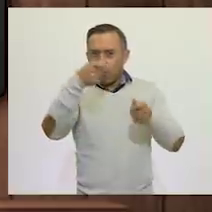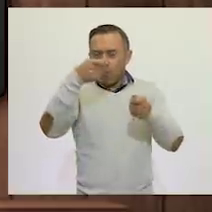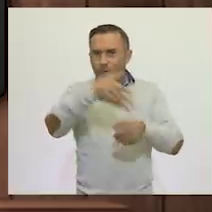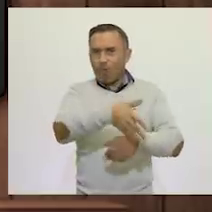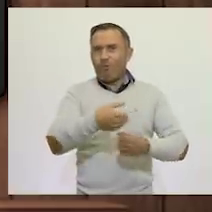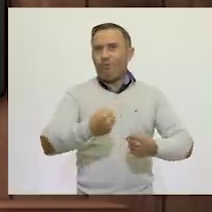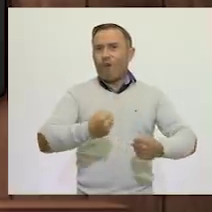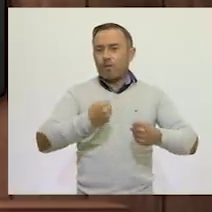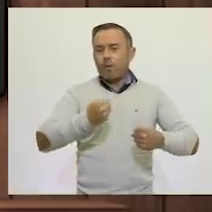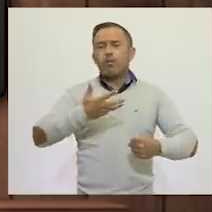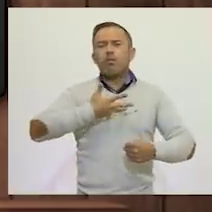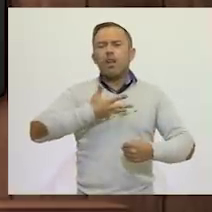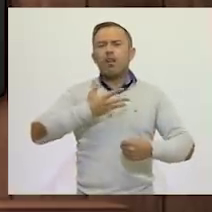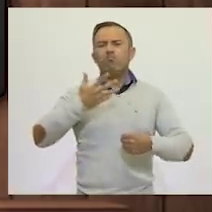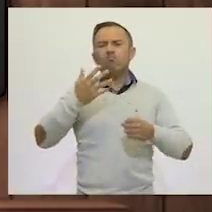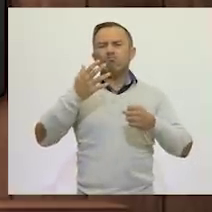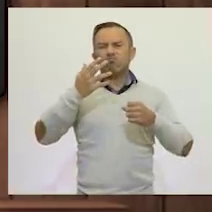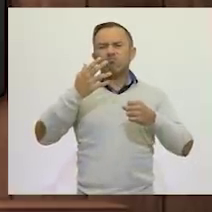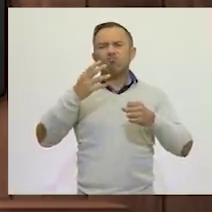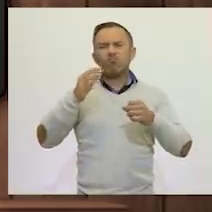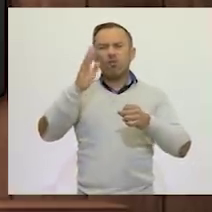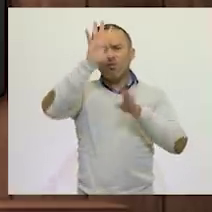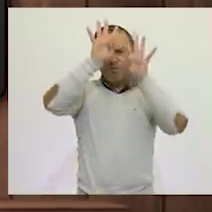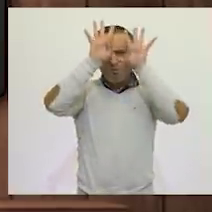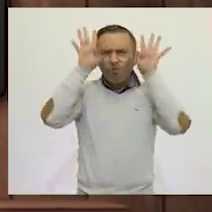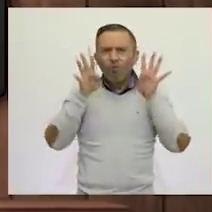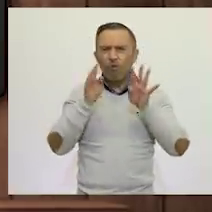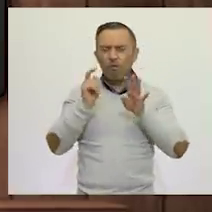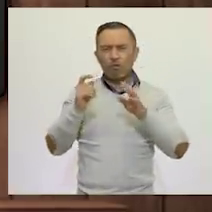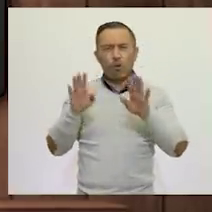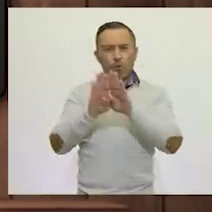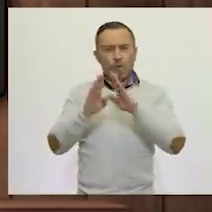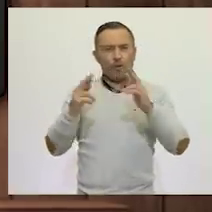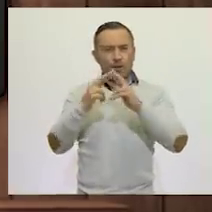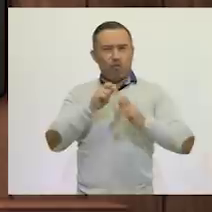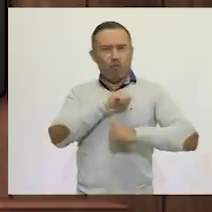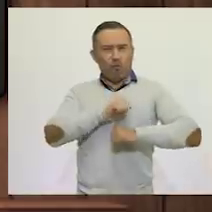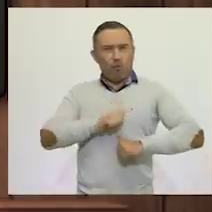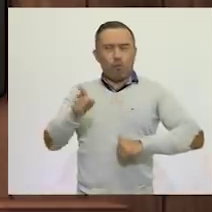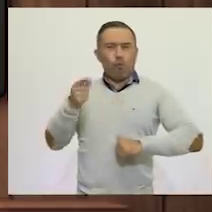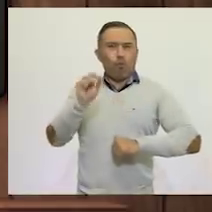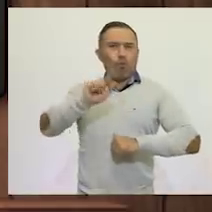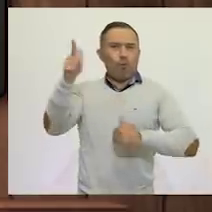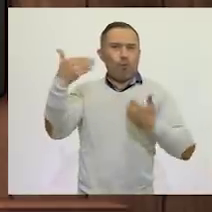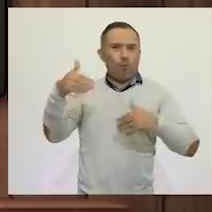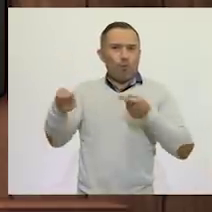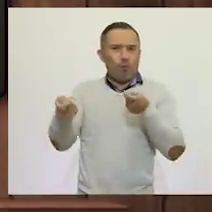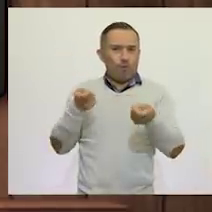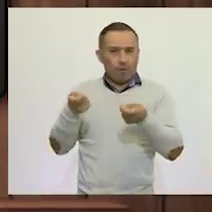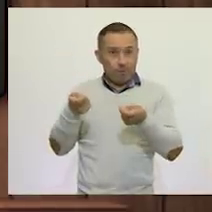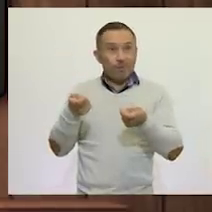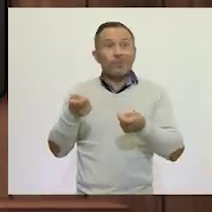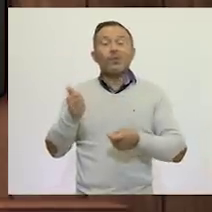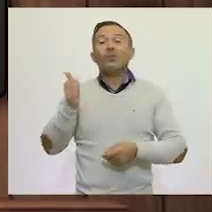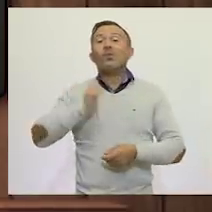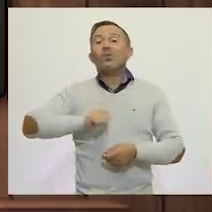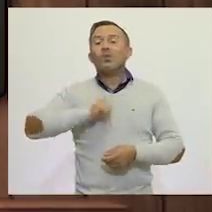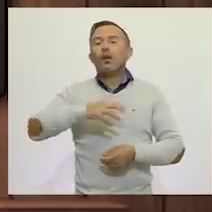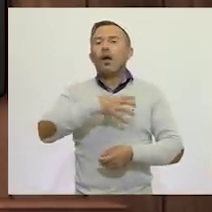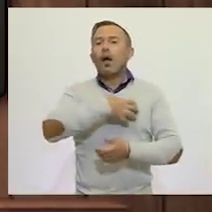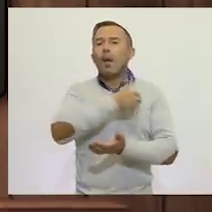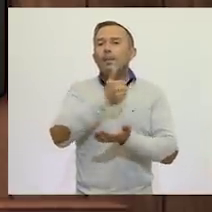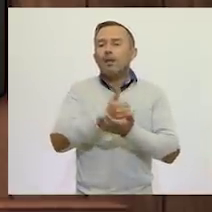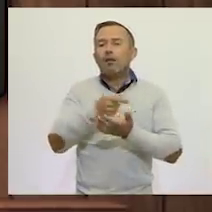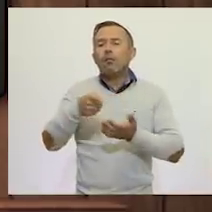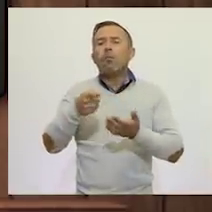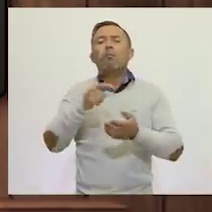e importantes para la sociedad y para el gobierno. El territorio mesoamericano estuvo repleto de capitales, que intercambiaban muchas cosas